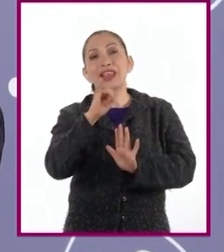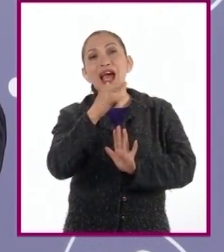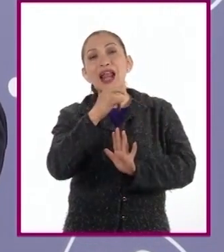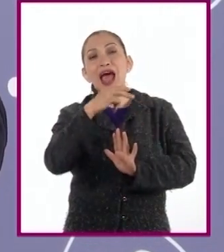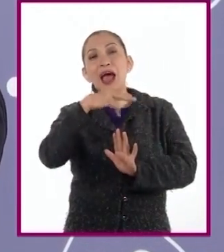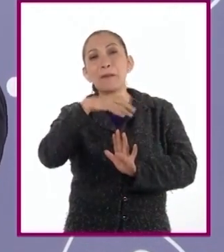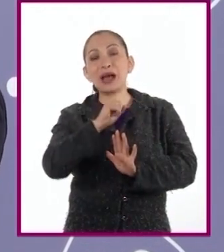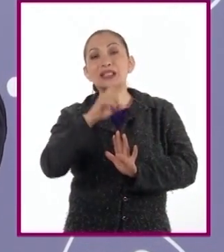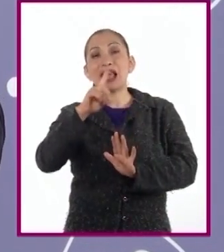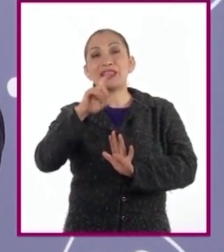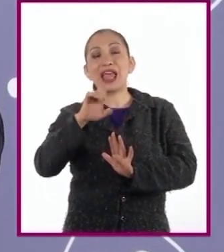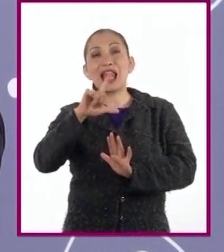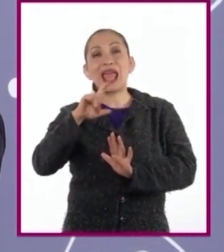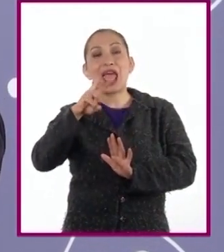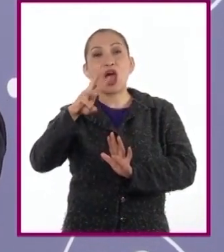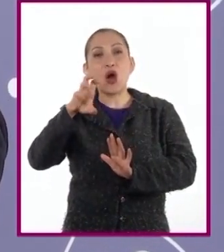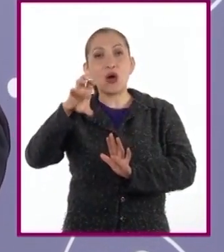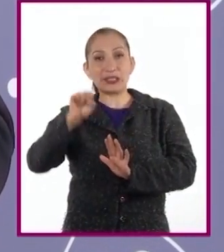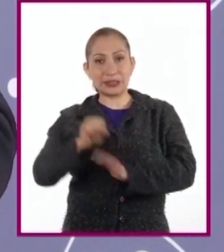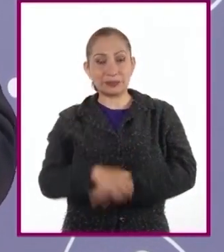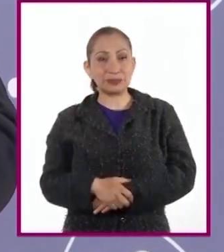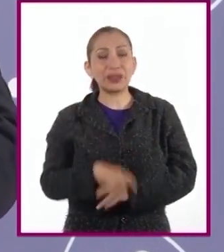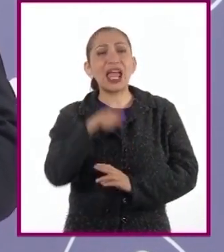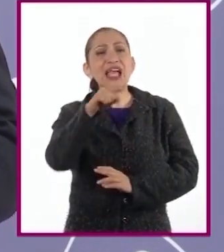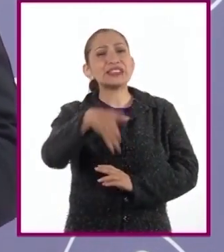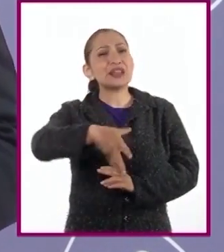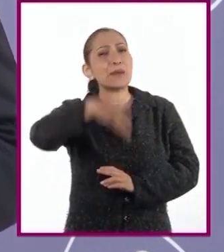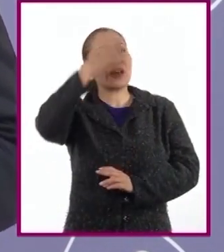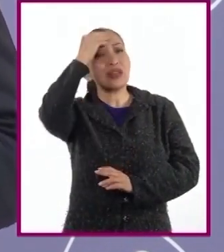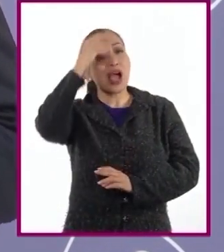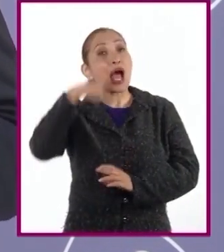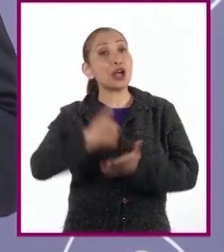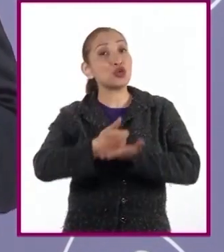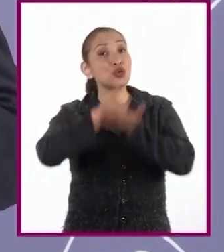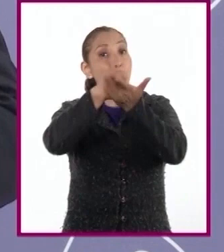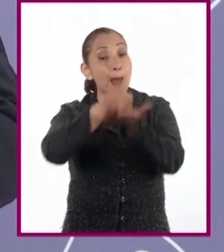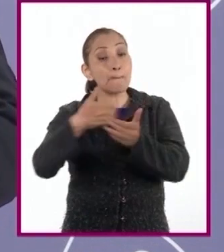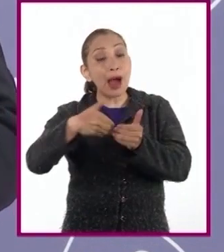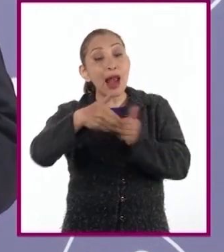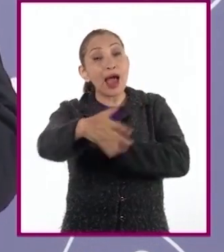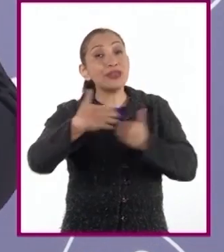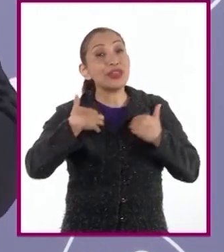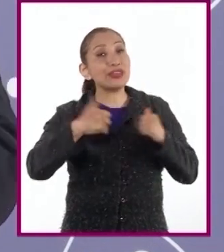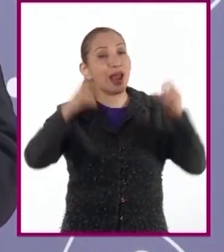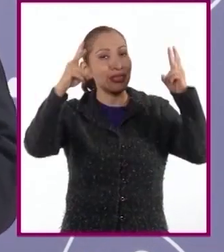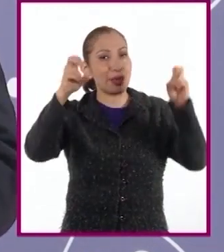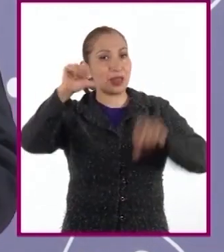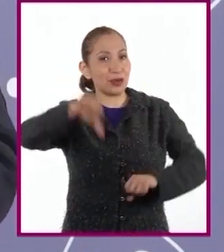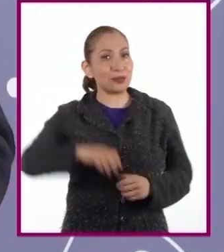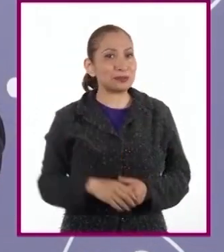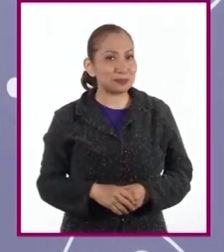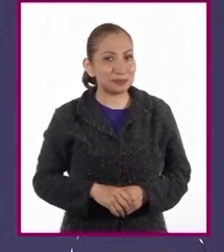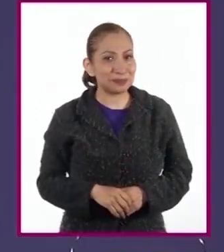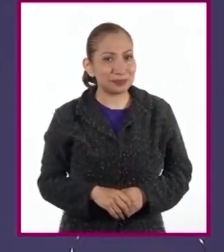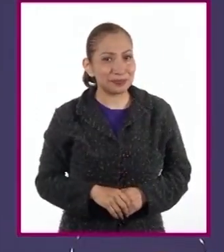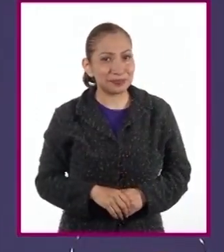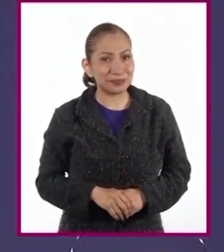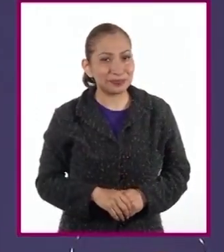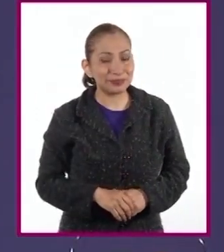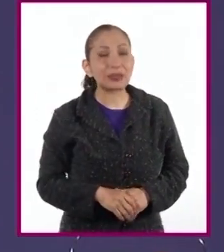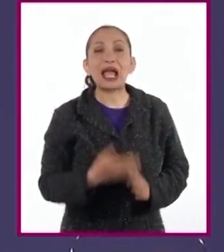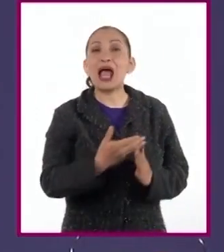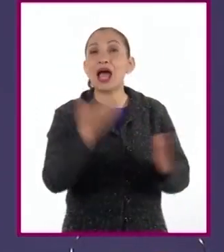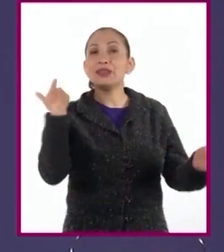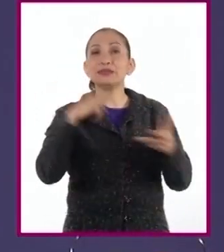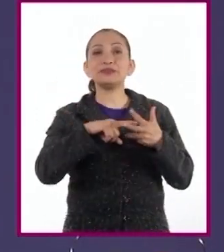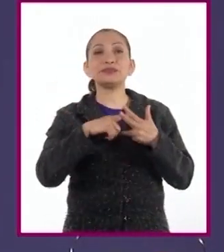Lewis. Todos estos aprendizajes les servirán como base para comprender el tema de esta sesión. Antes